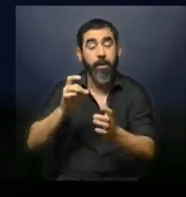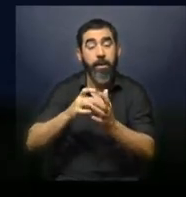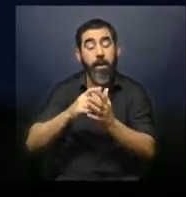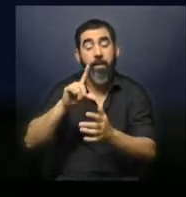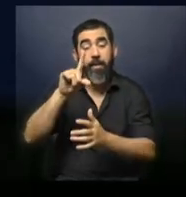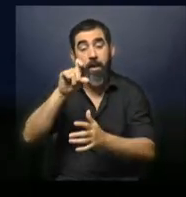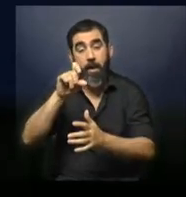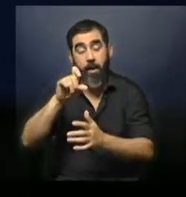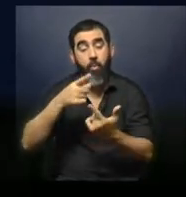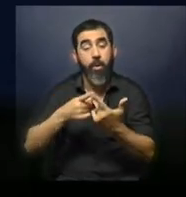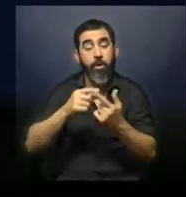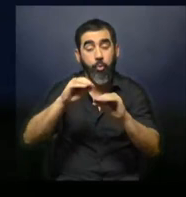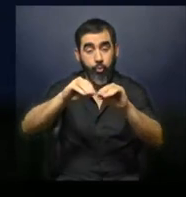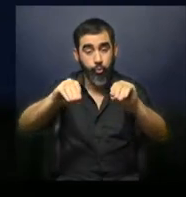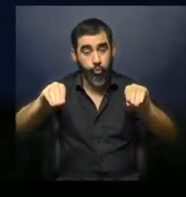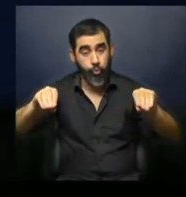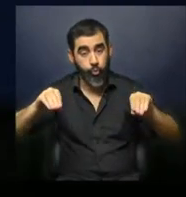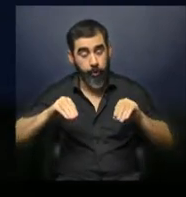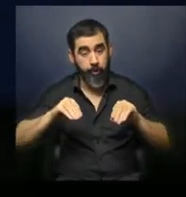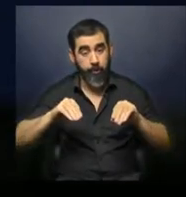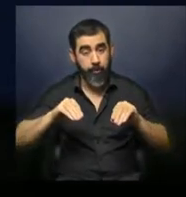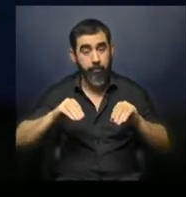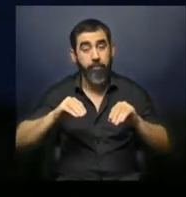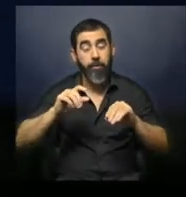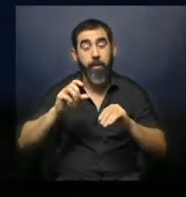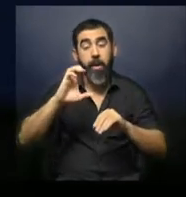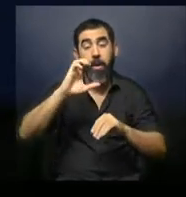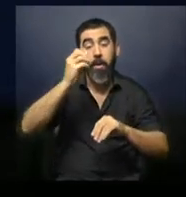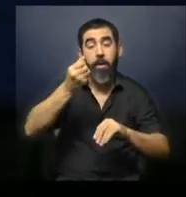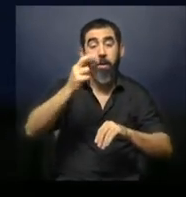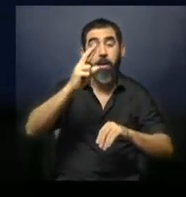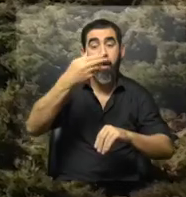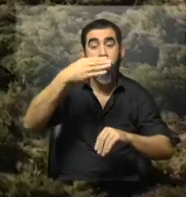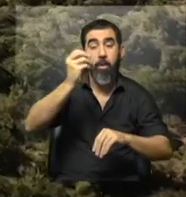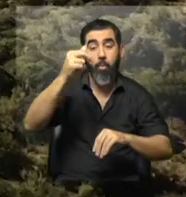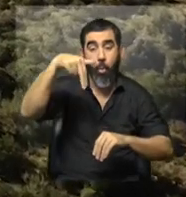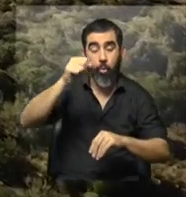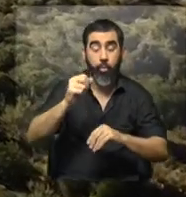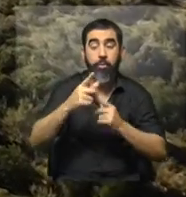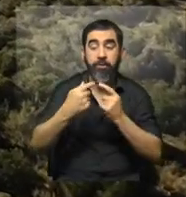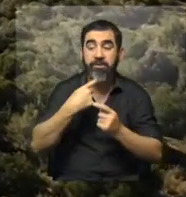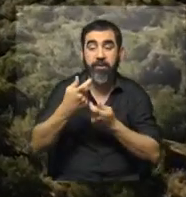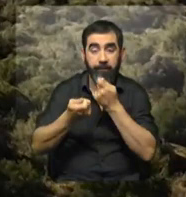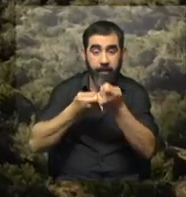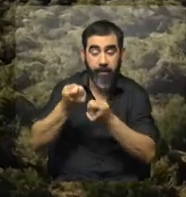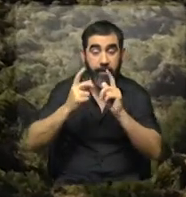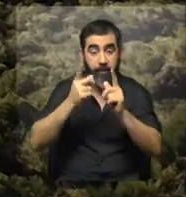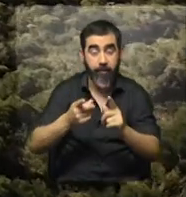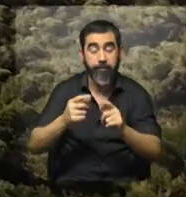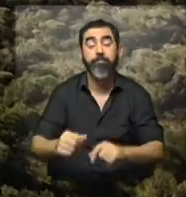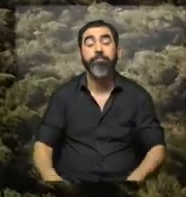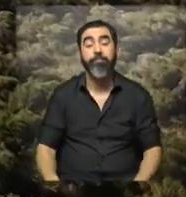agua, los suelos, fijan carbono, ¿no? Y de alguna manera también contribuyen mucho a resolver el problema del cambio